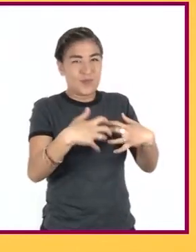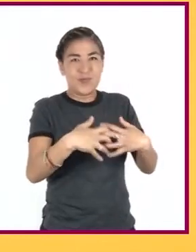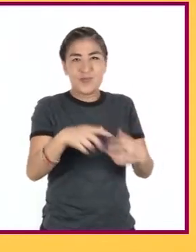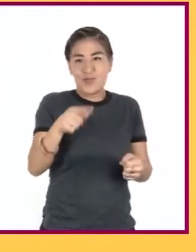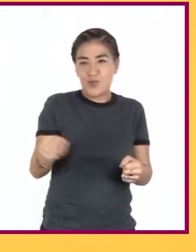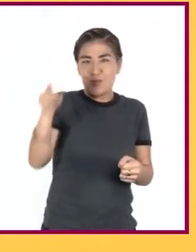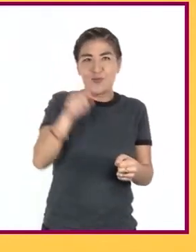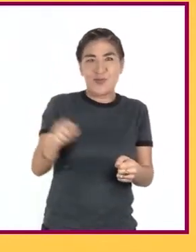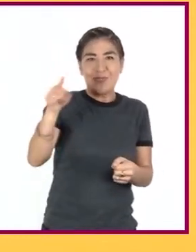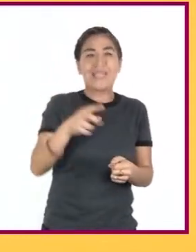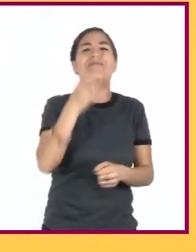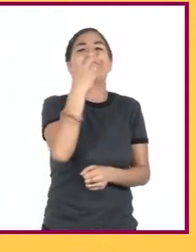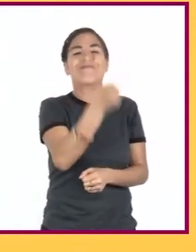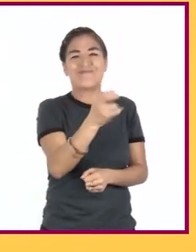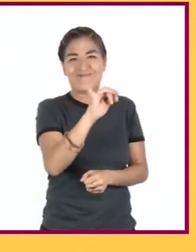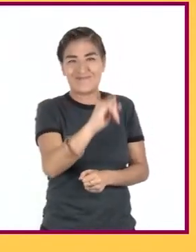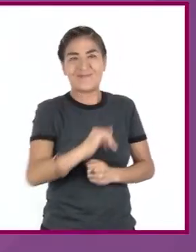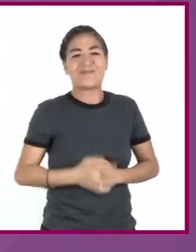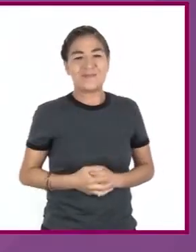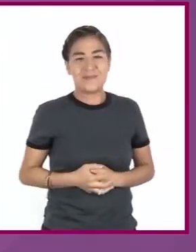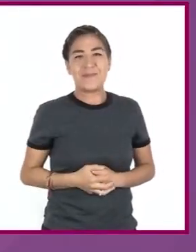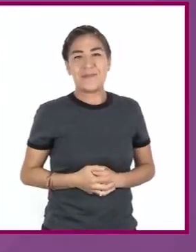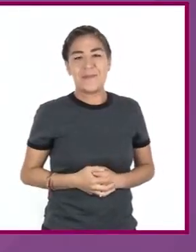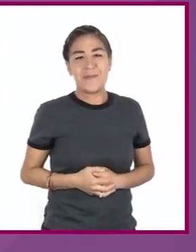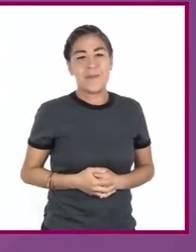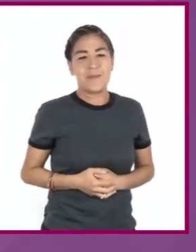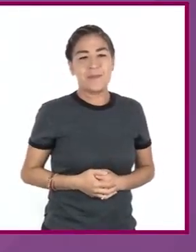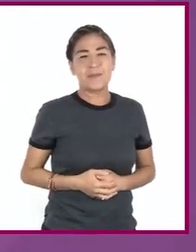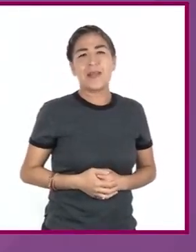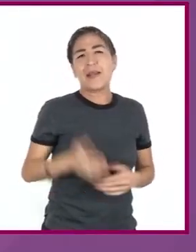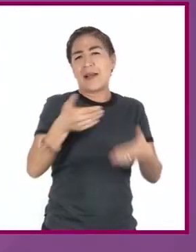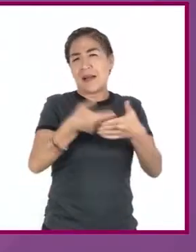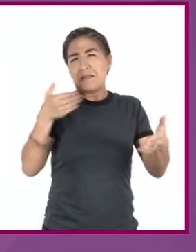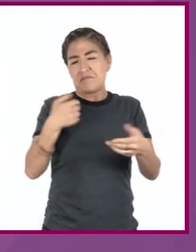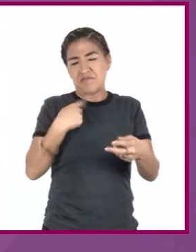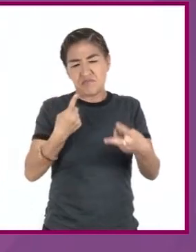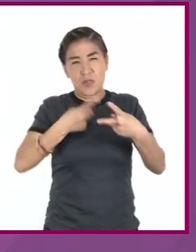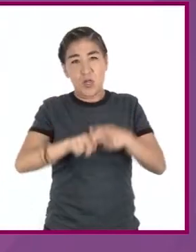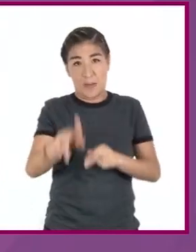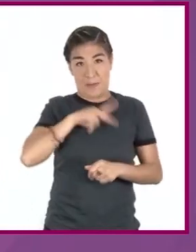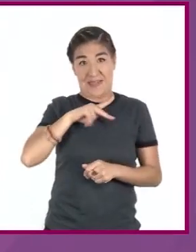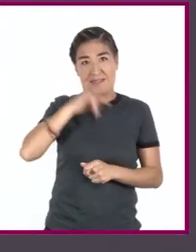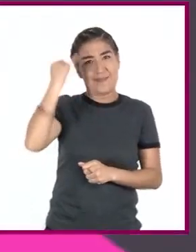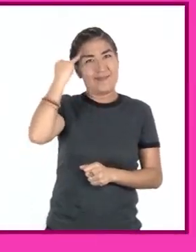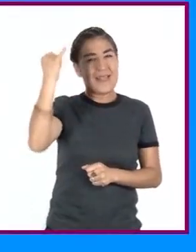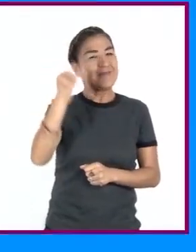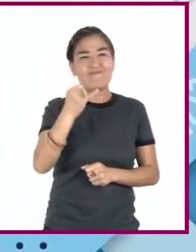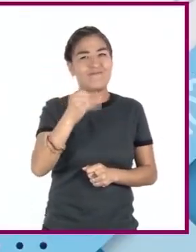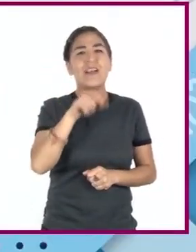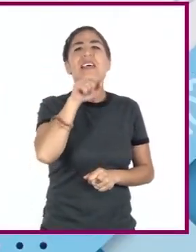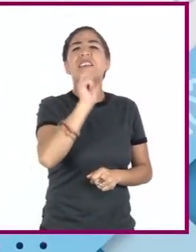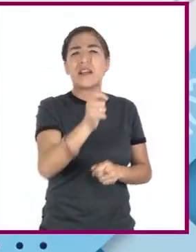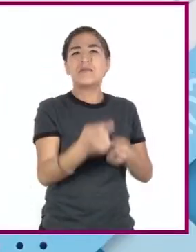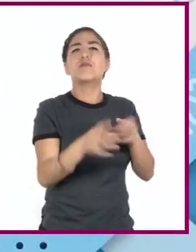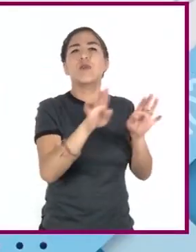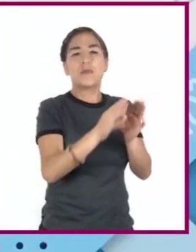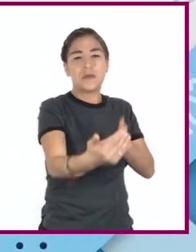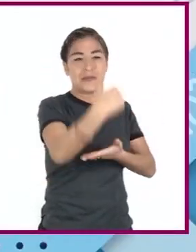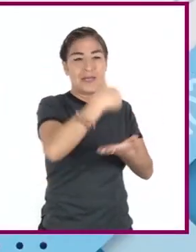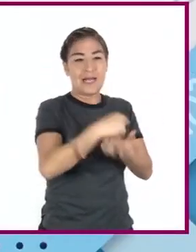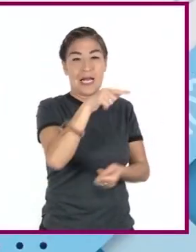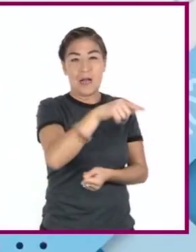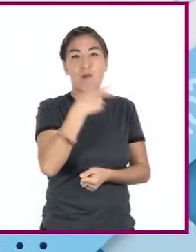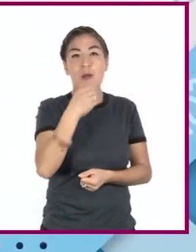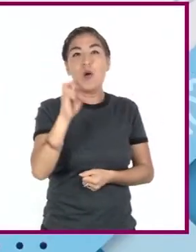eléctrico. Efectivamente. En un principio la idea no fue mía. Al laboratorio llegó William